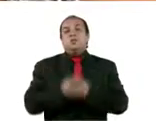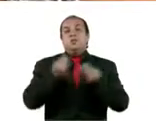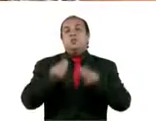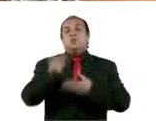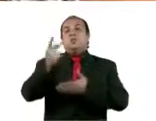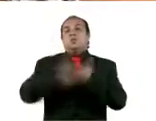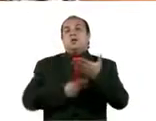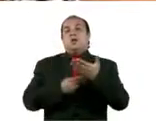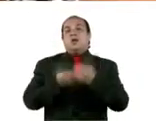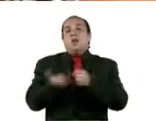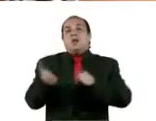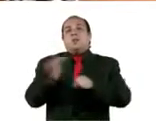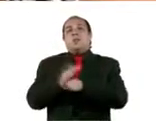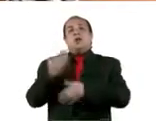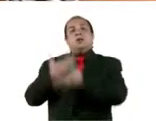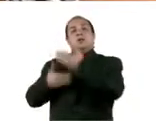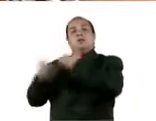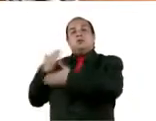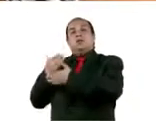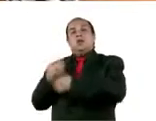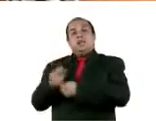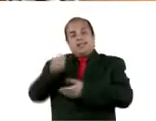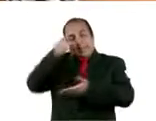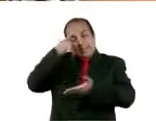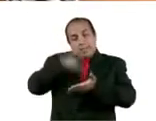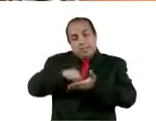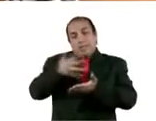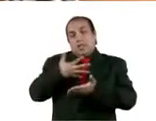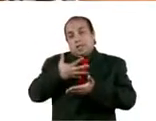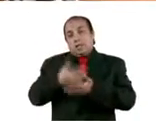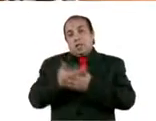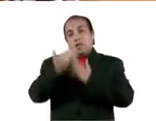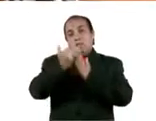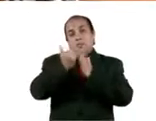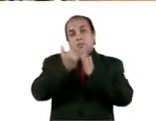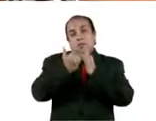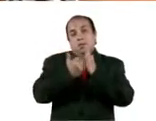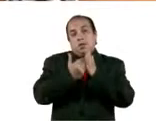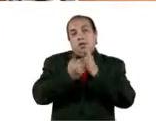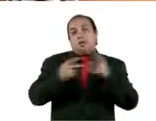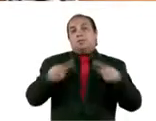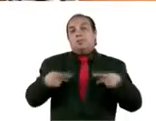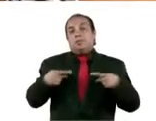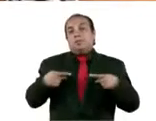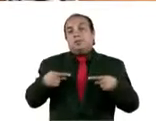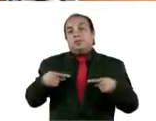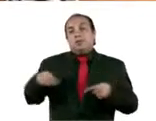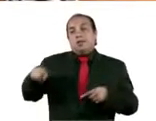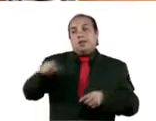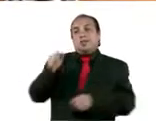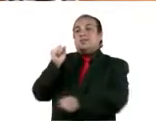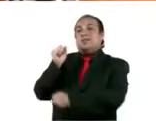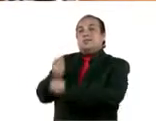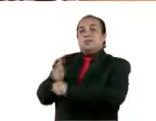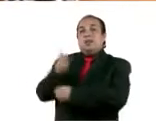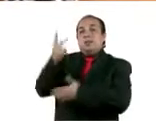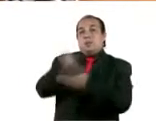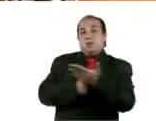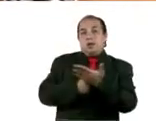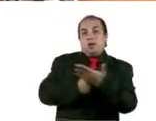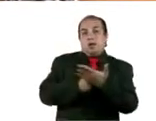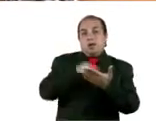administraciones pasadas. ¿Ahora sí creen que haya una reducción en este número de personas pues que han detectado por medio de este